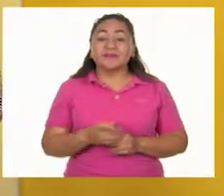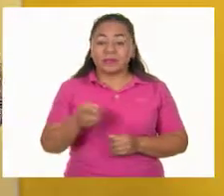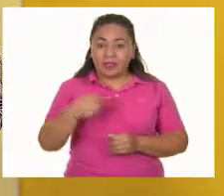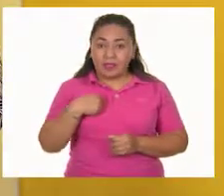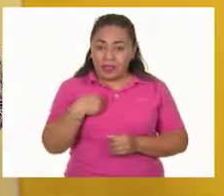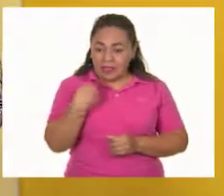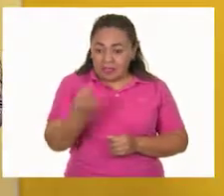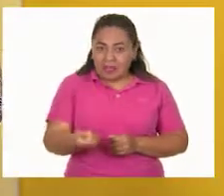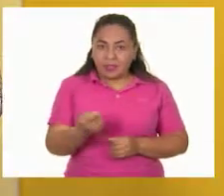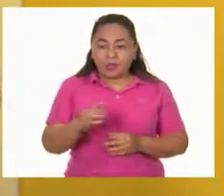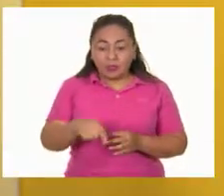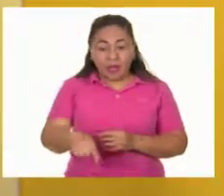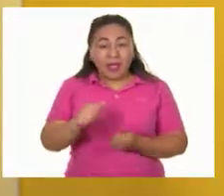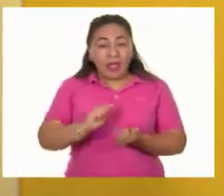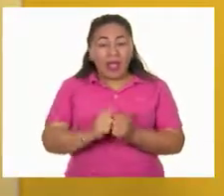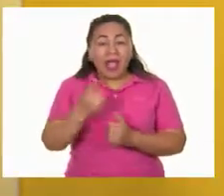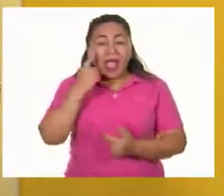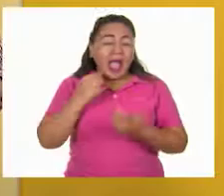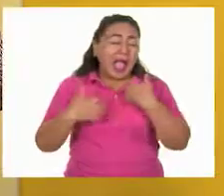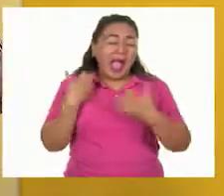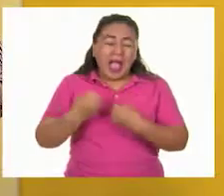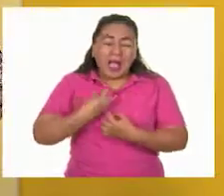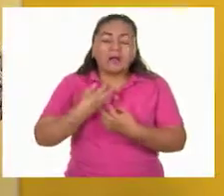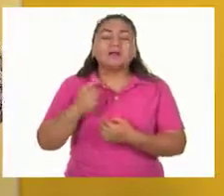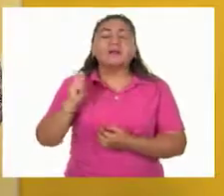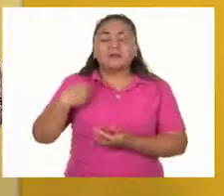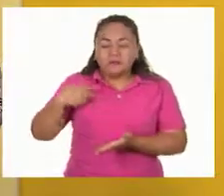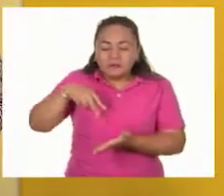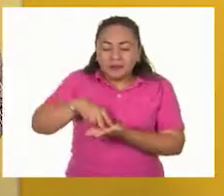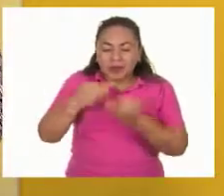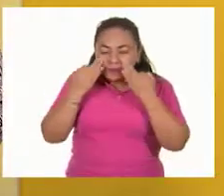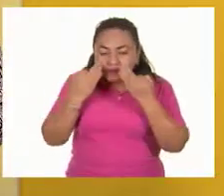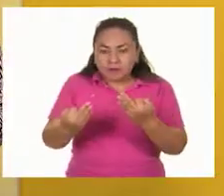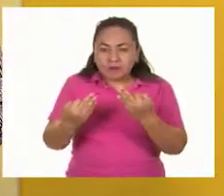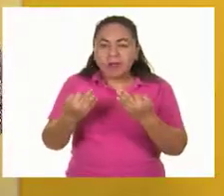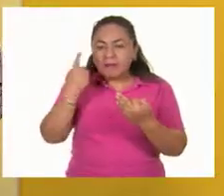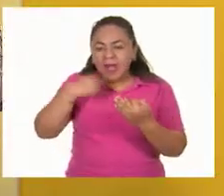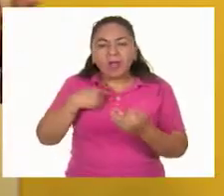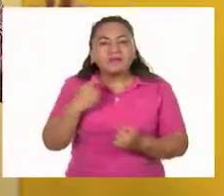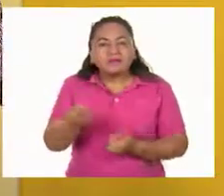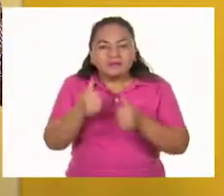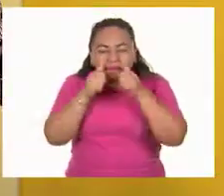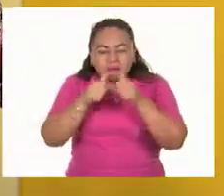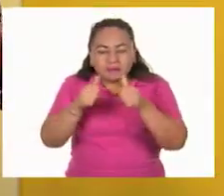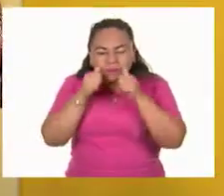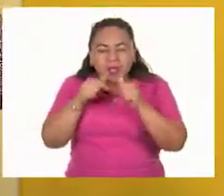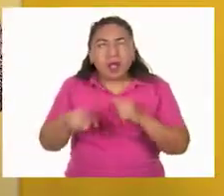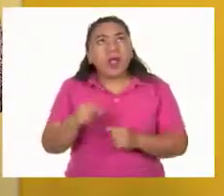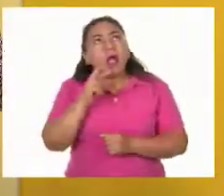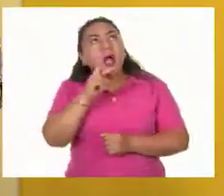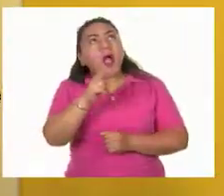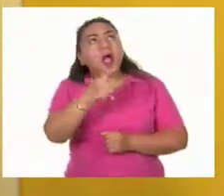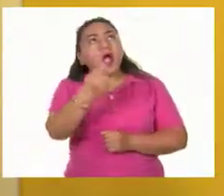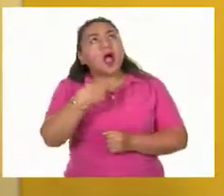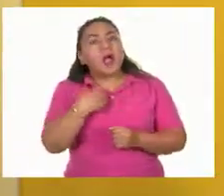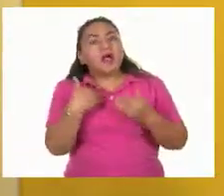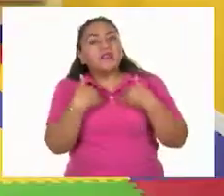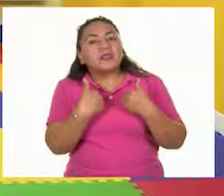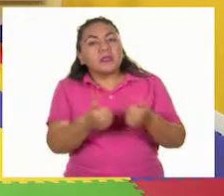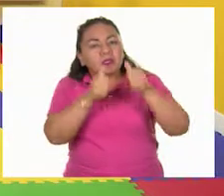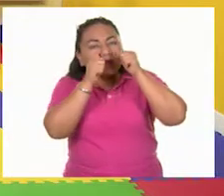Hablarle o estar presente mientras se desahoga es una manera de educar en valores, pues le transmites que entiende su